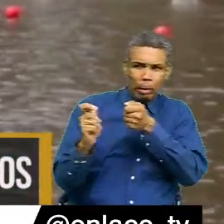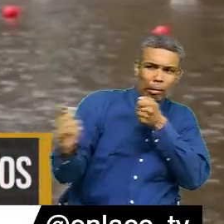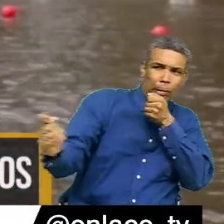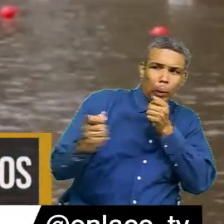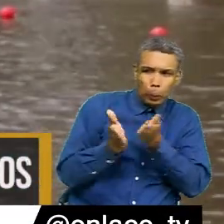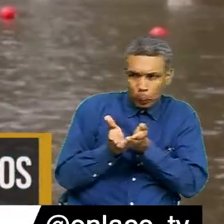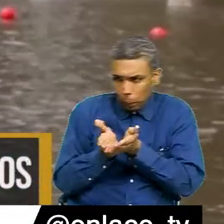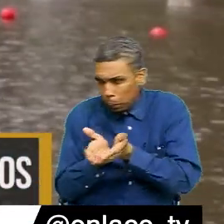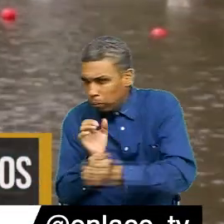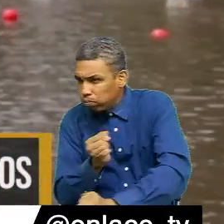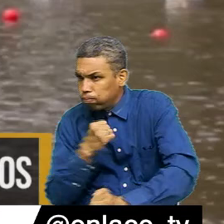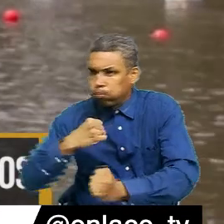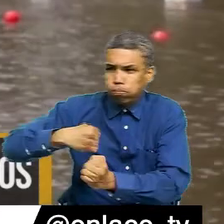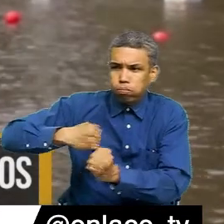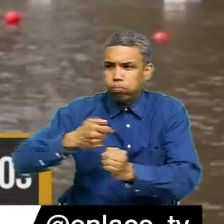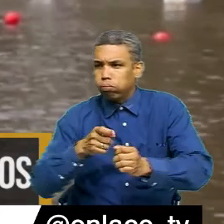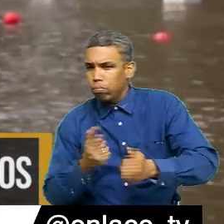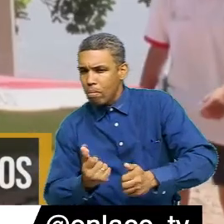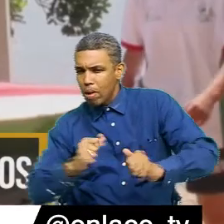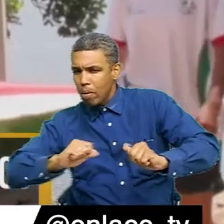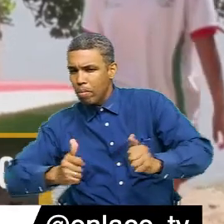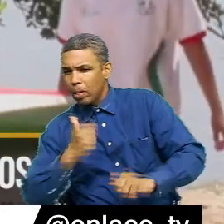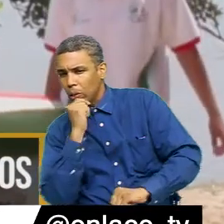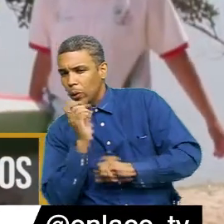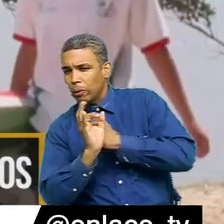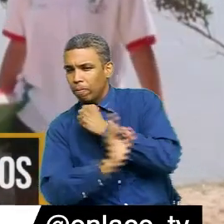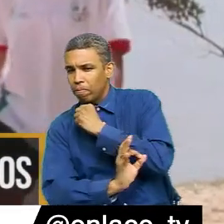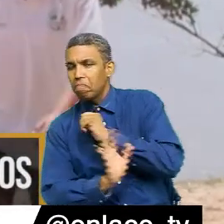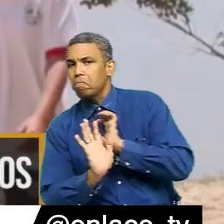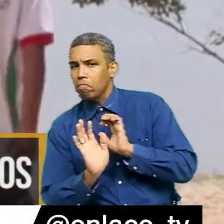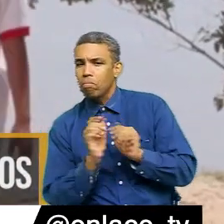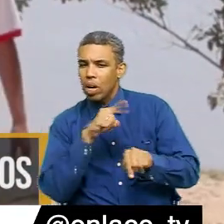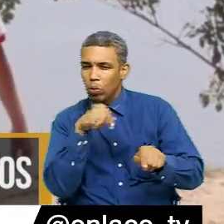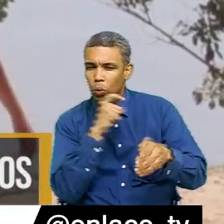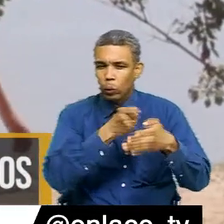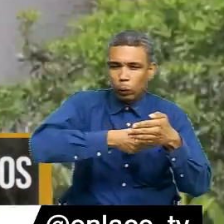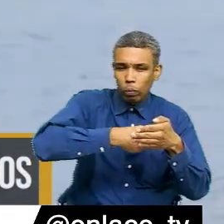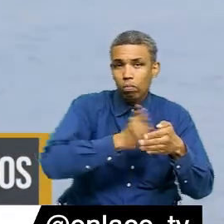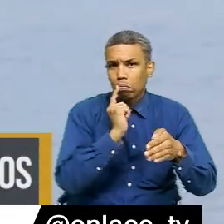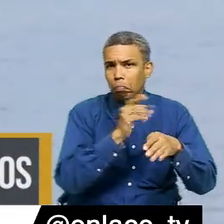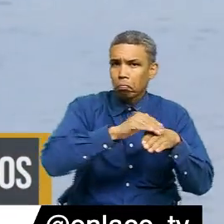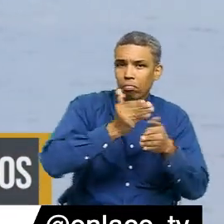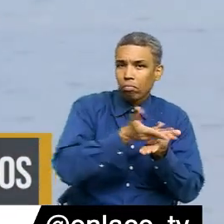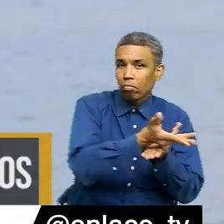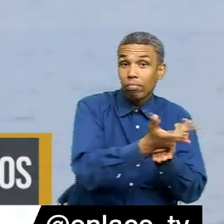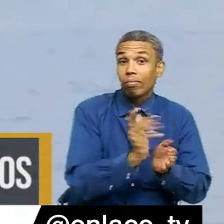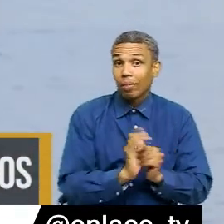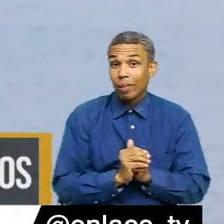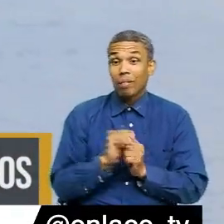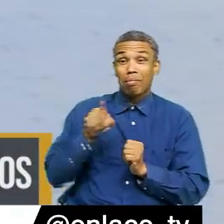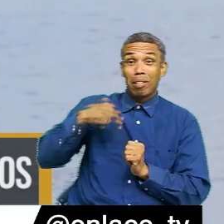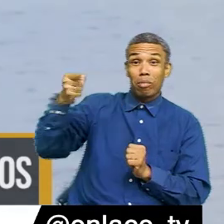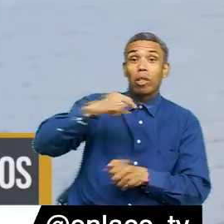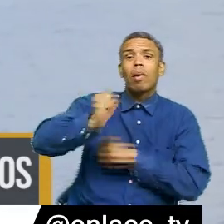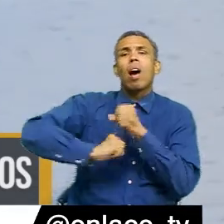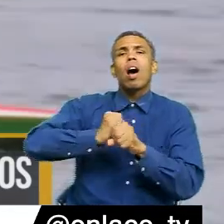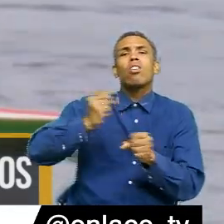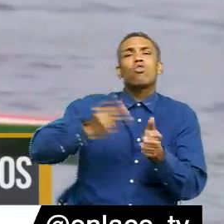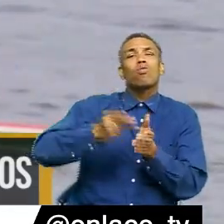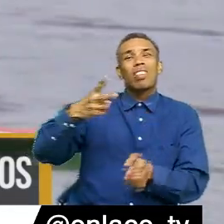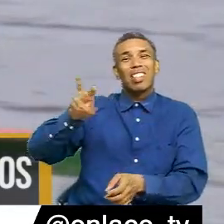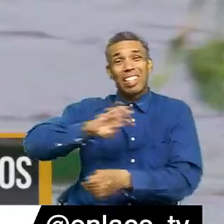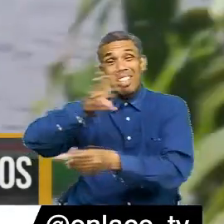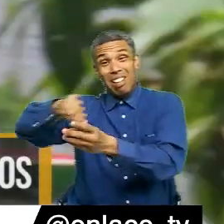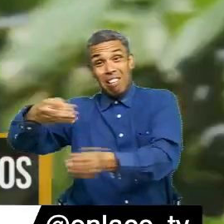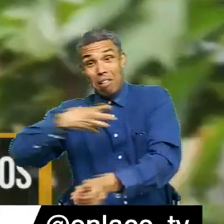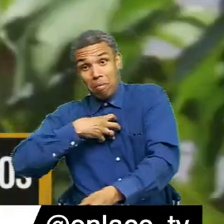para representar a Santander en el último peldaño, la última prueba que tenemos para clasificar a la Selección Colombia de este campeonato de los Juegos Suramericanos de la